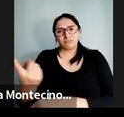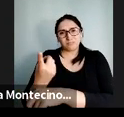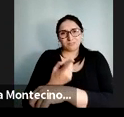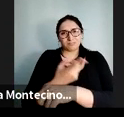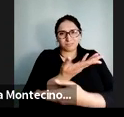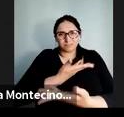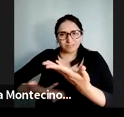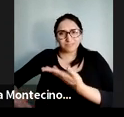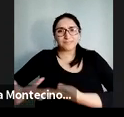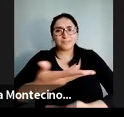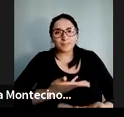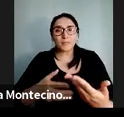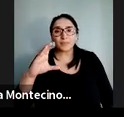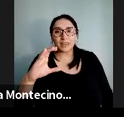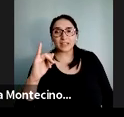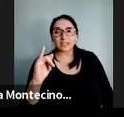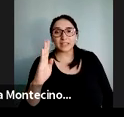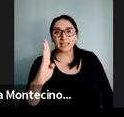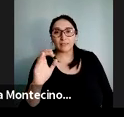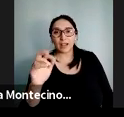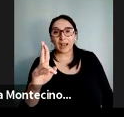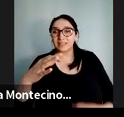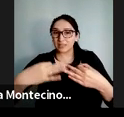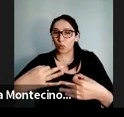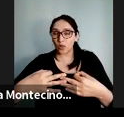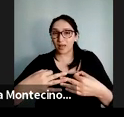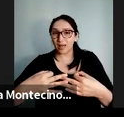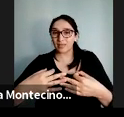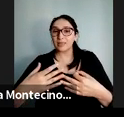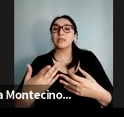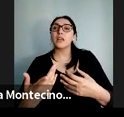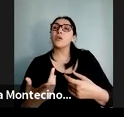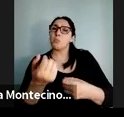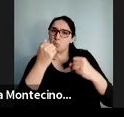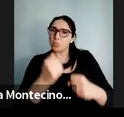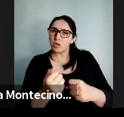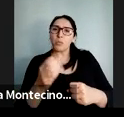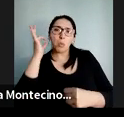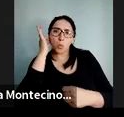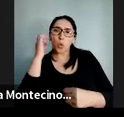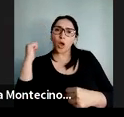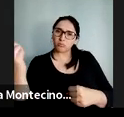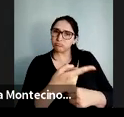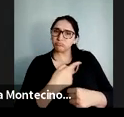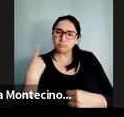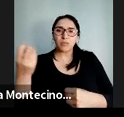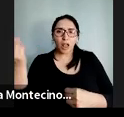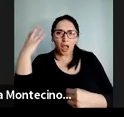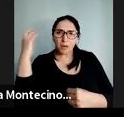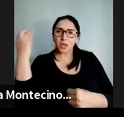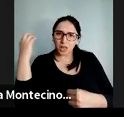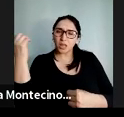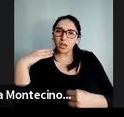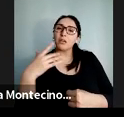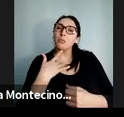puede hacer de una forma feminista, donde entendamos las necesidades distintas de todas y todos, porque nos pasa que muchas